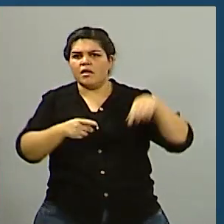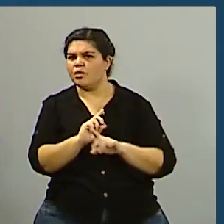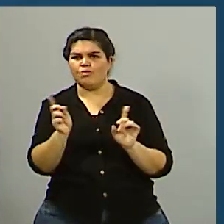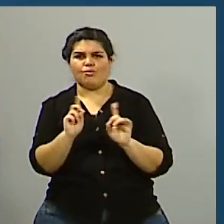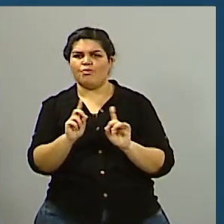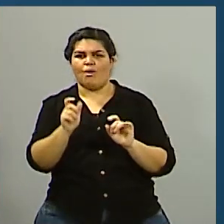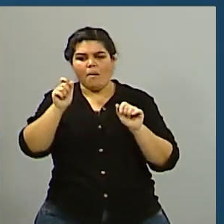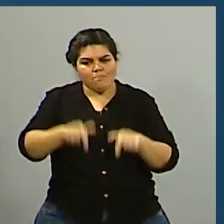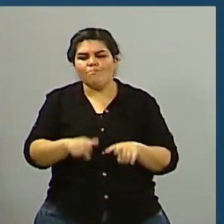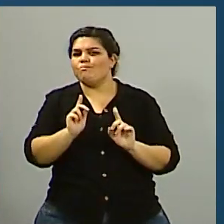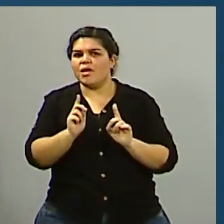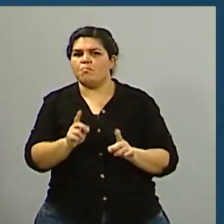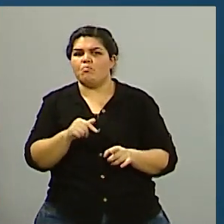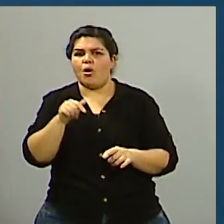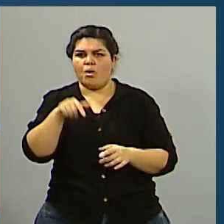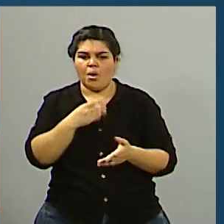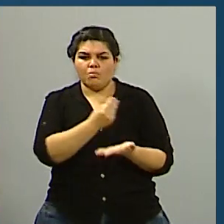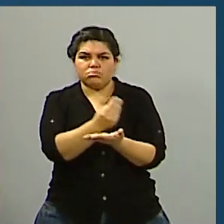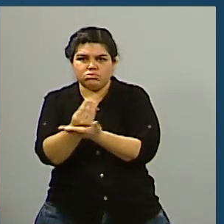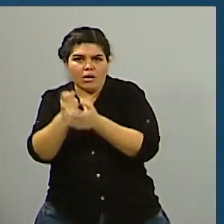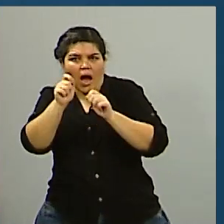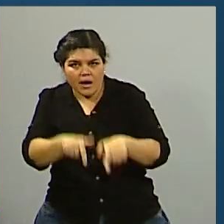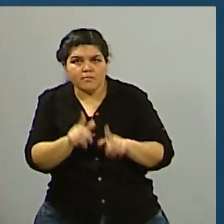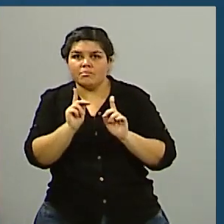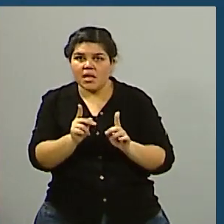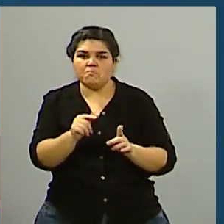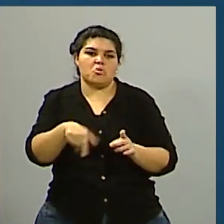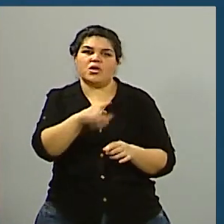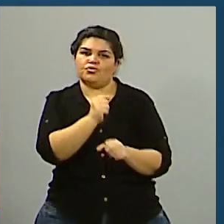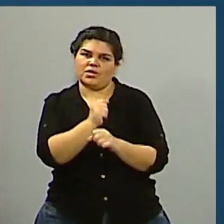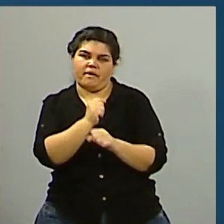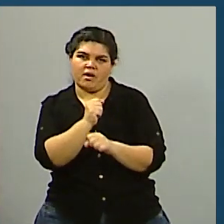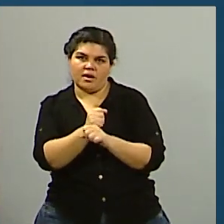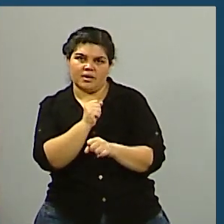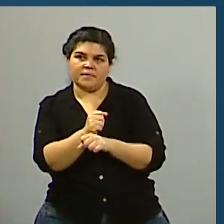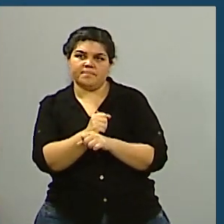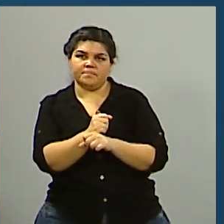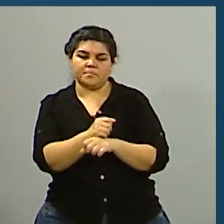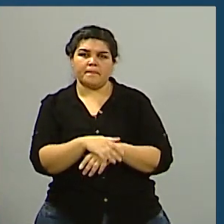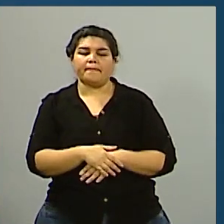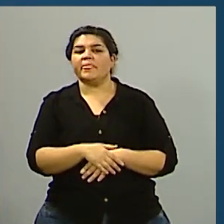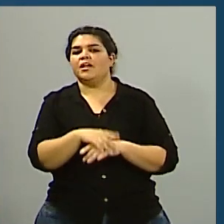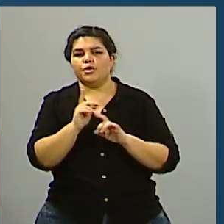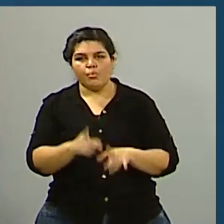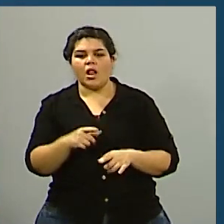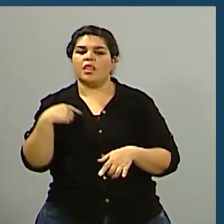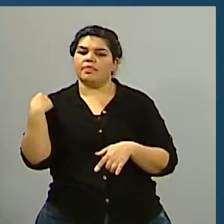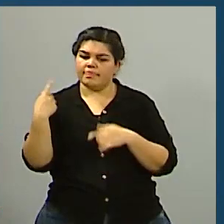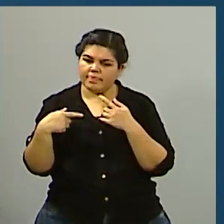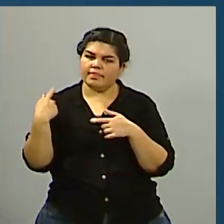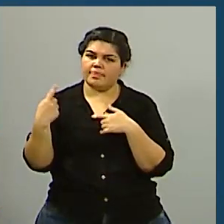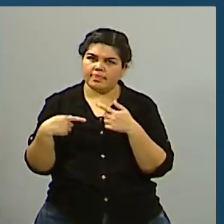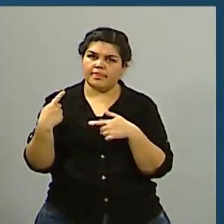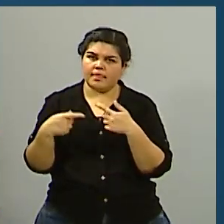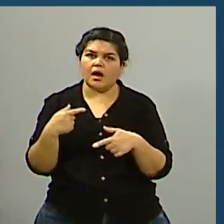sus provincias, y aquí fueron sustituidos medianamente por la mano de obra local, hasta que la mano de obra local empezó a retirarse, como te